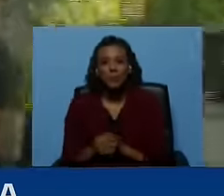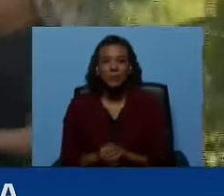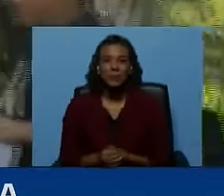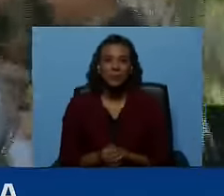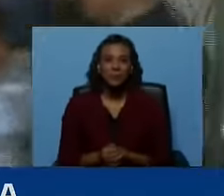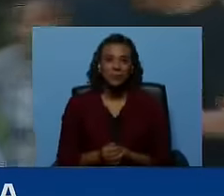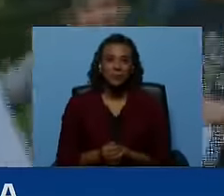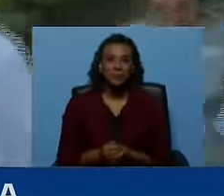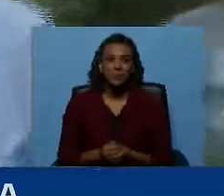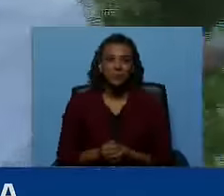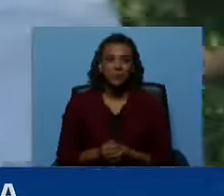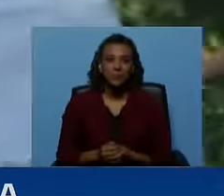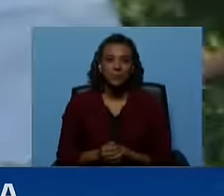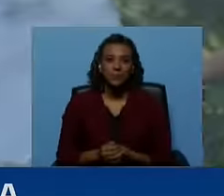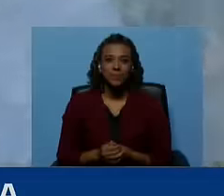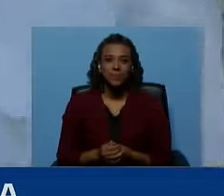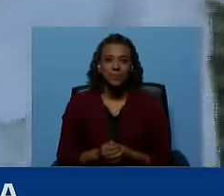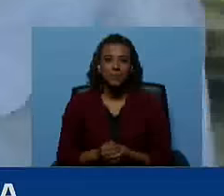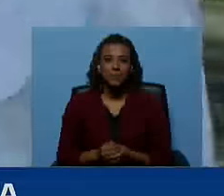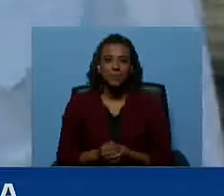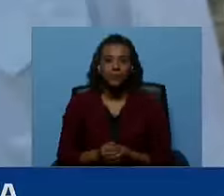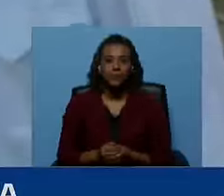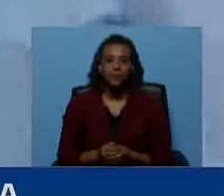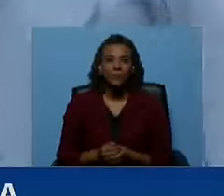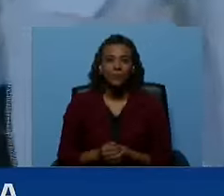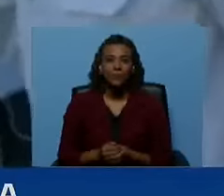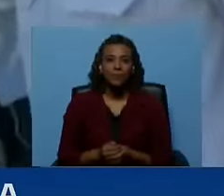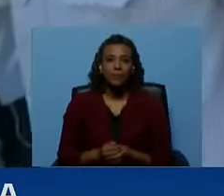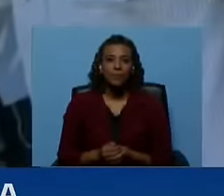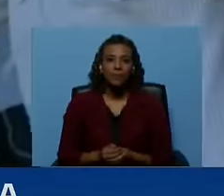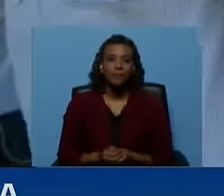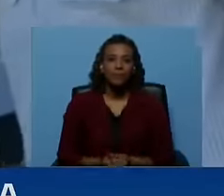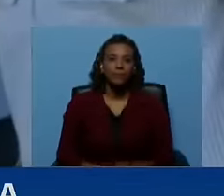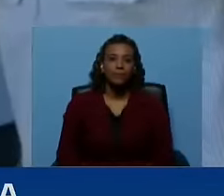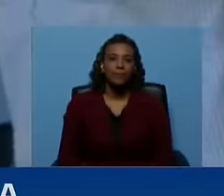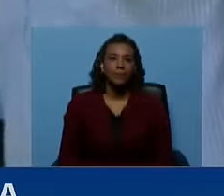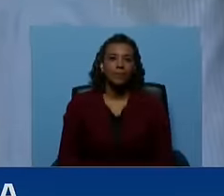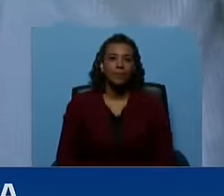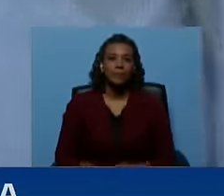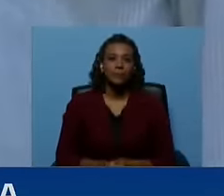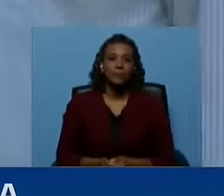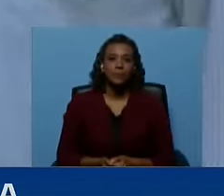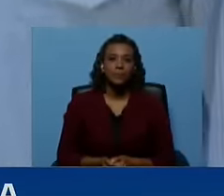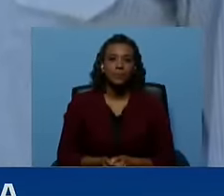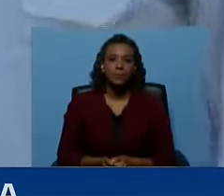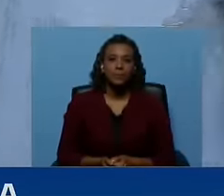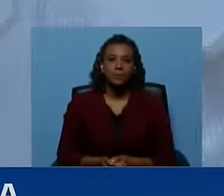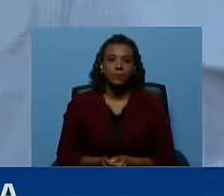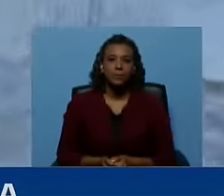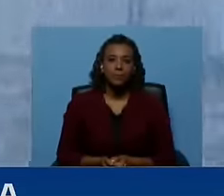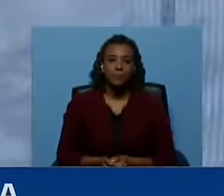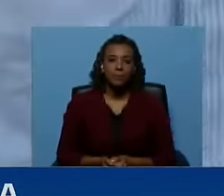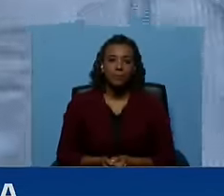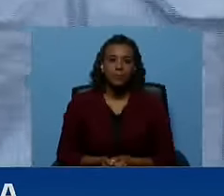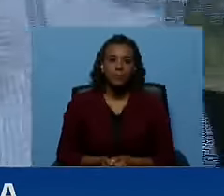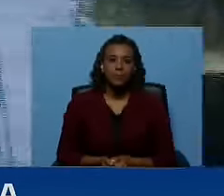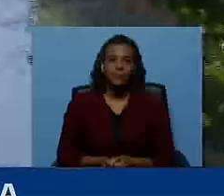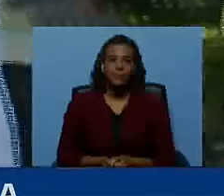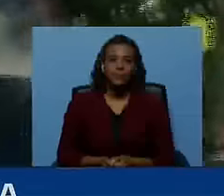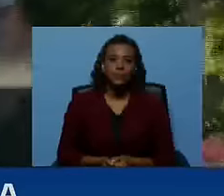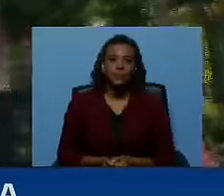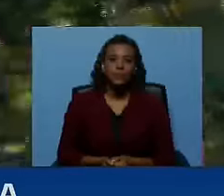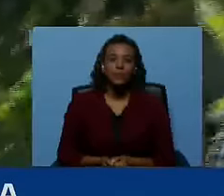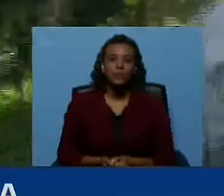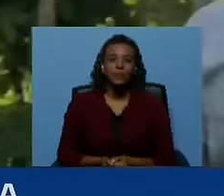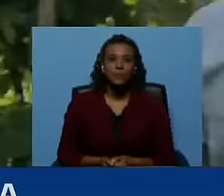esperamos en este material nos está llegando en bruto por eso que ustedes están viendo los cortes de edición esto lo hizo el presidente